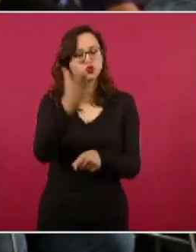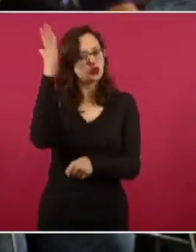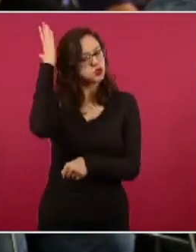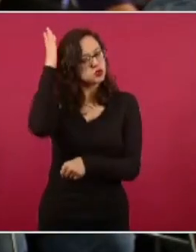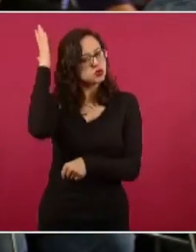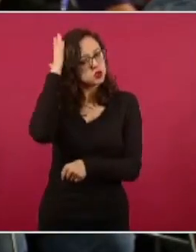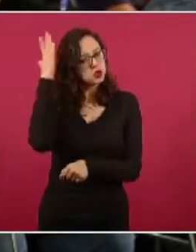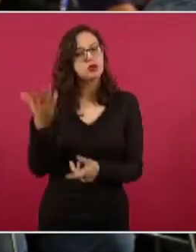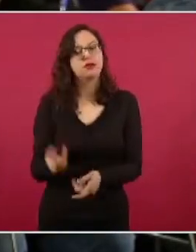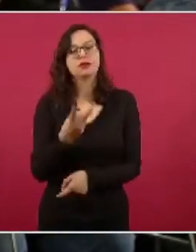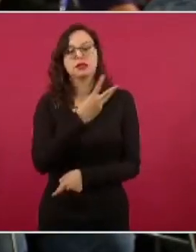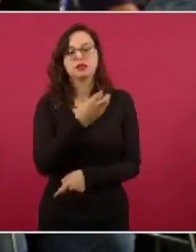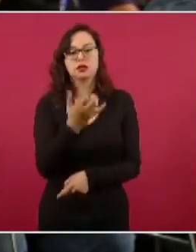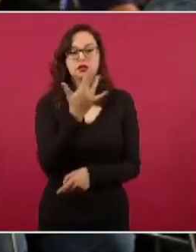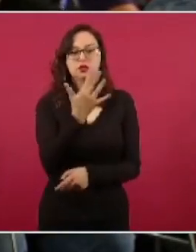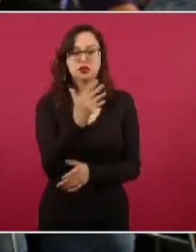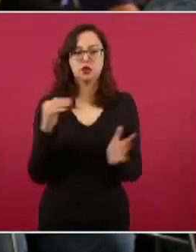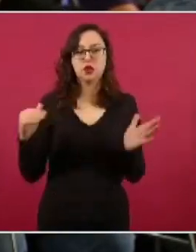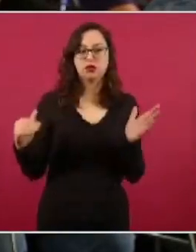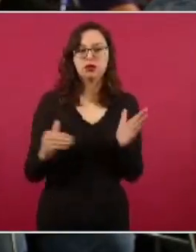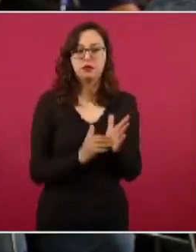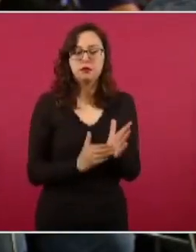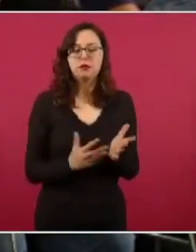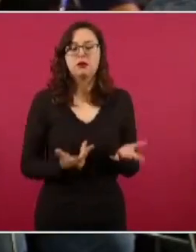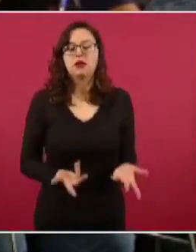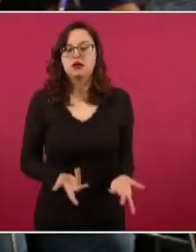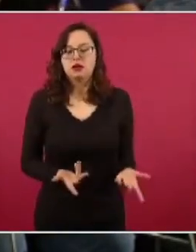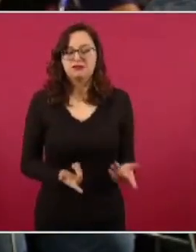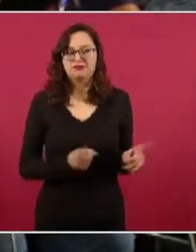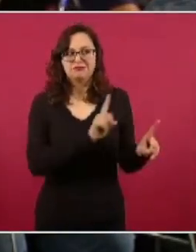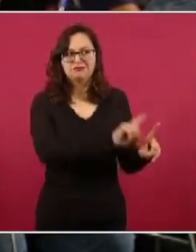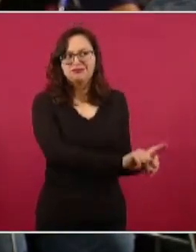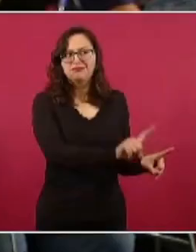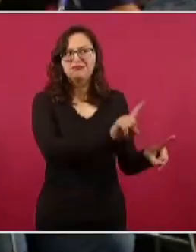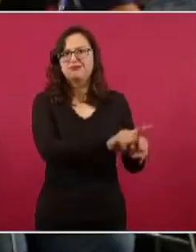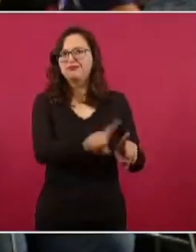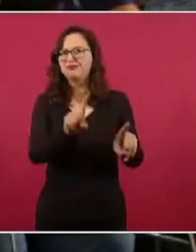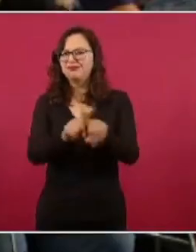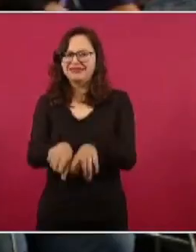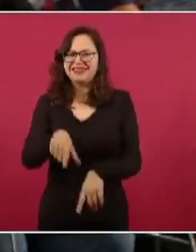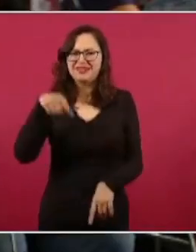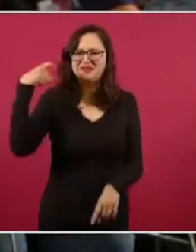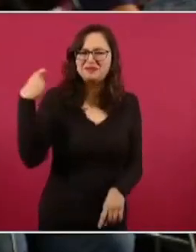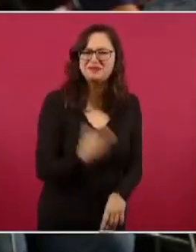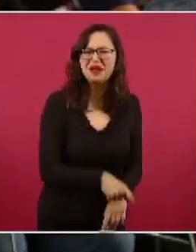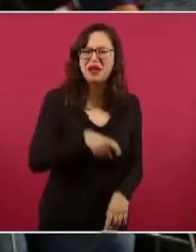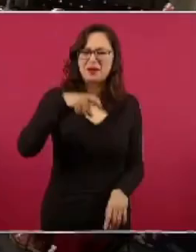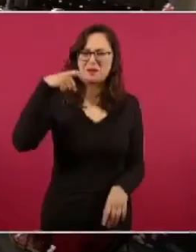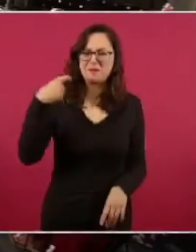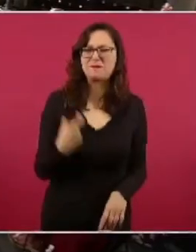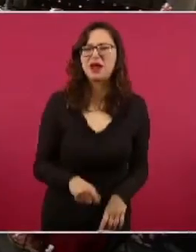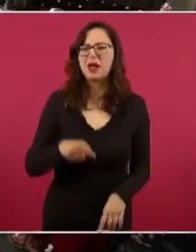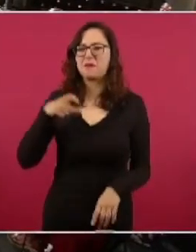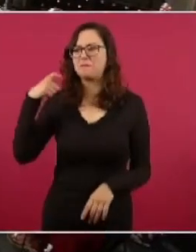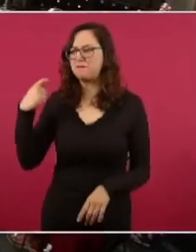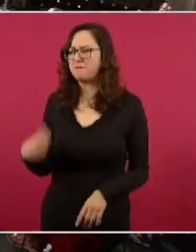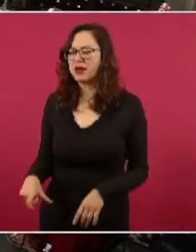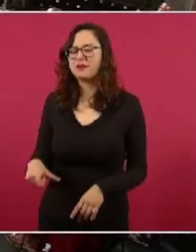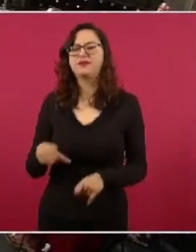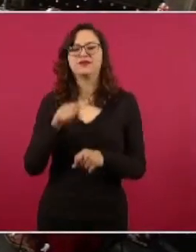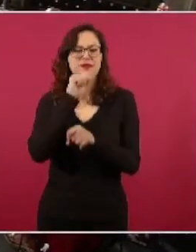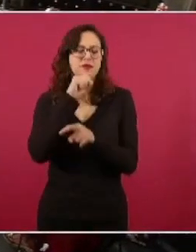arriba de los 350,000 pesos mensuales. Y así nos podemos ir con cada uno de estos organismos, el Instituto